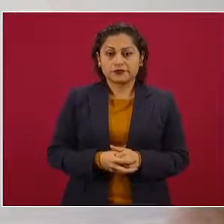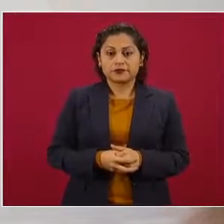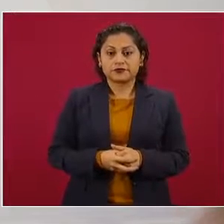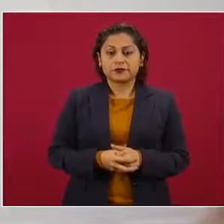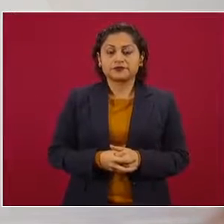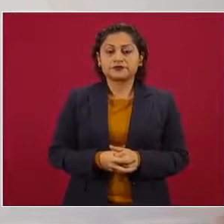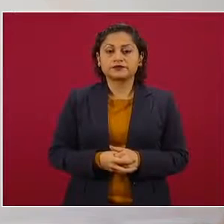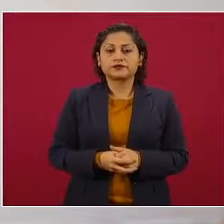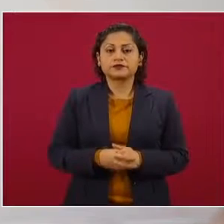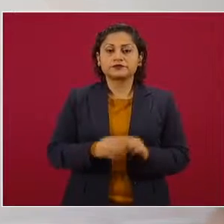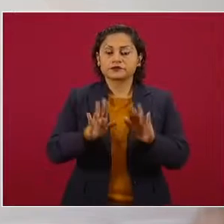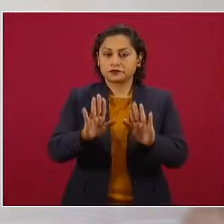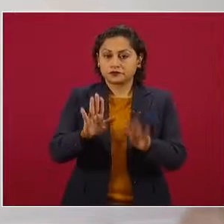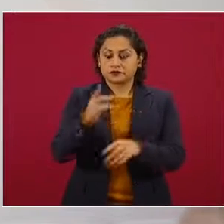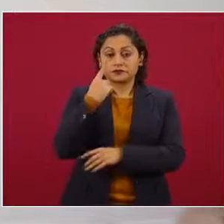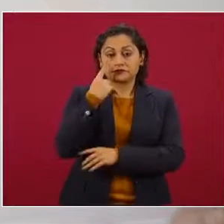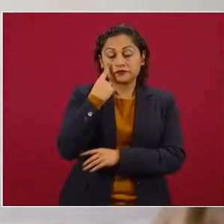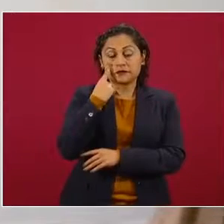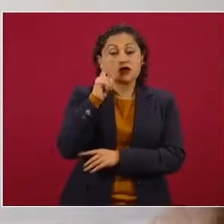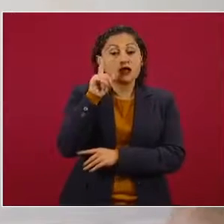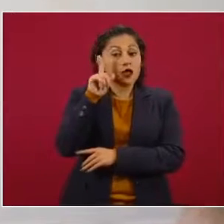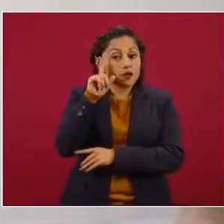Nada más mañana